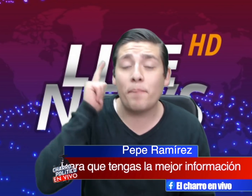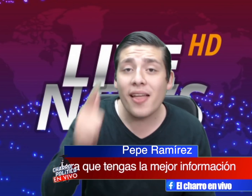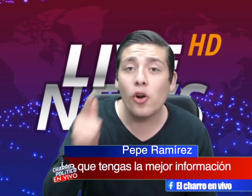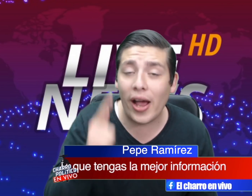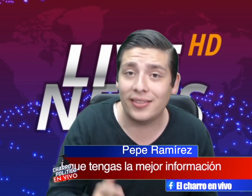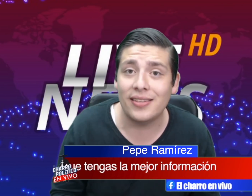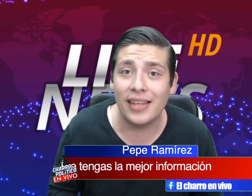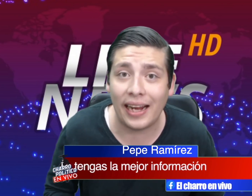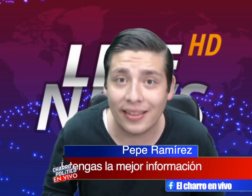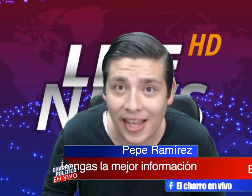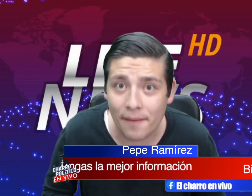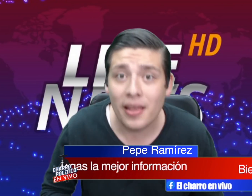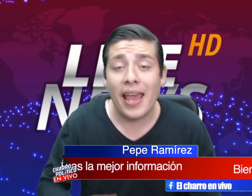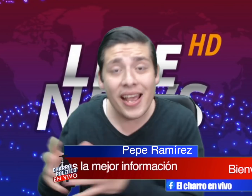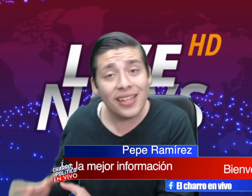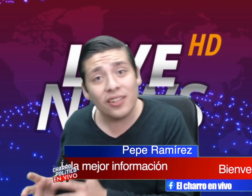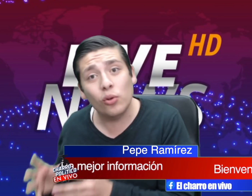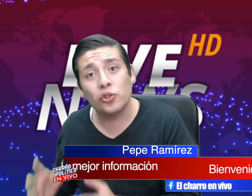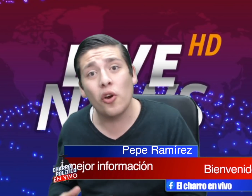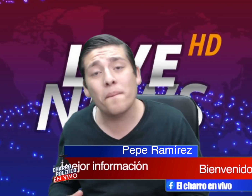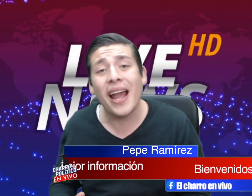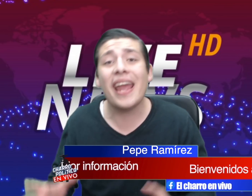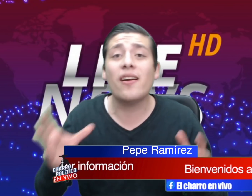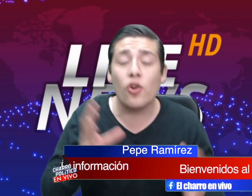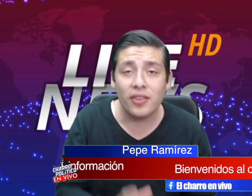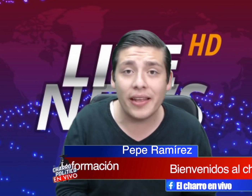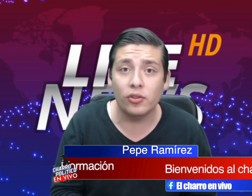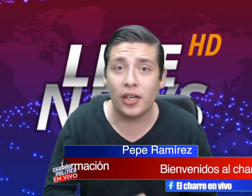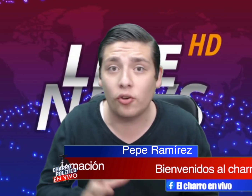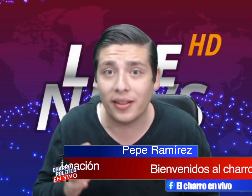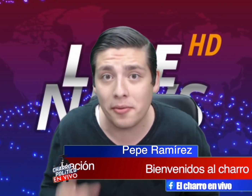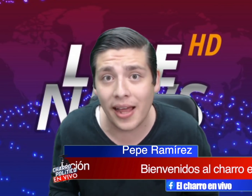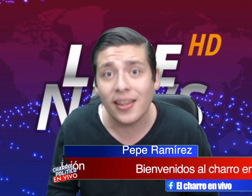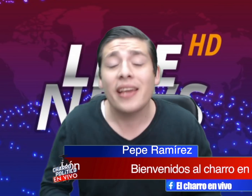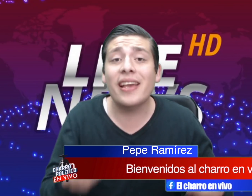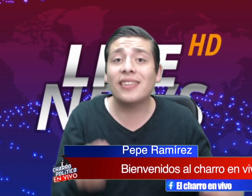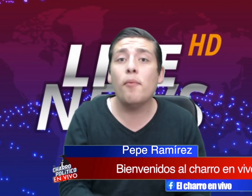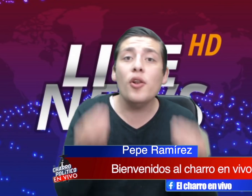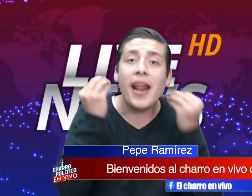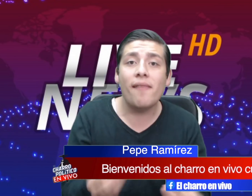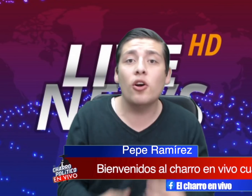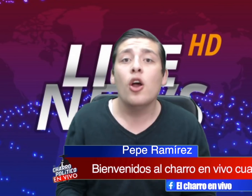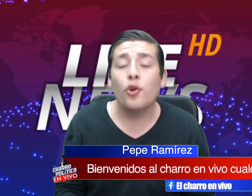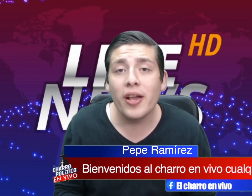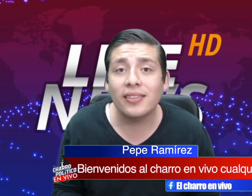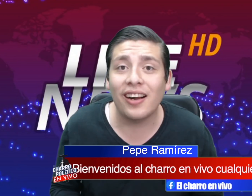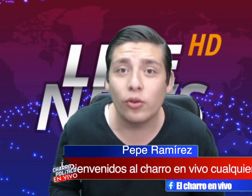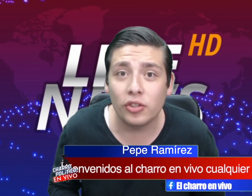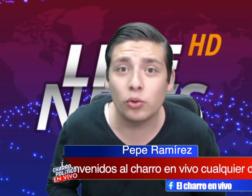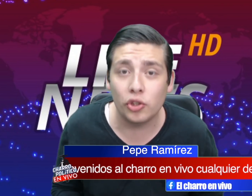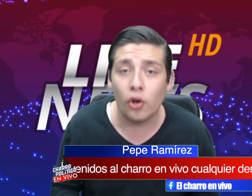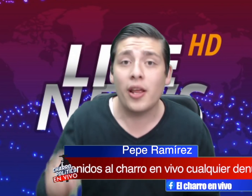y Pedro Haces de Catén. Esta resolución va en contra de nuestra normatividad y está vulnerando